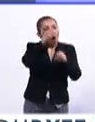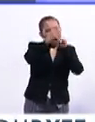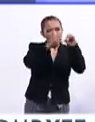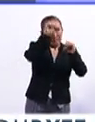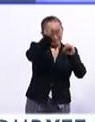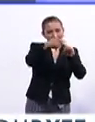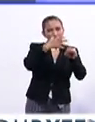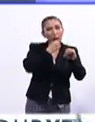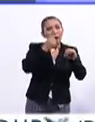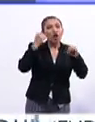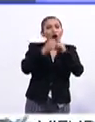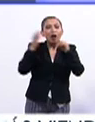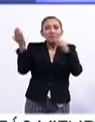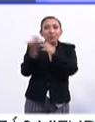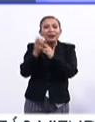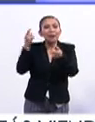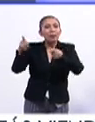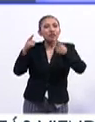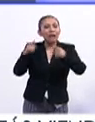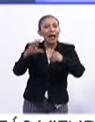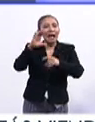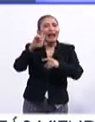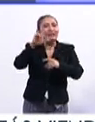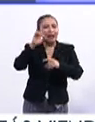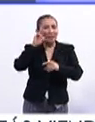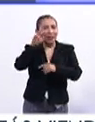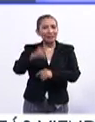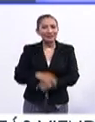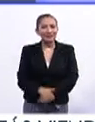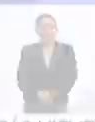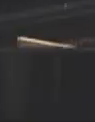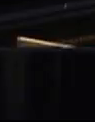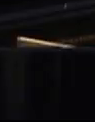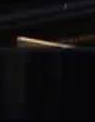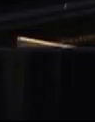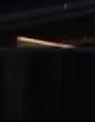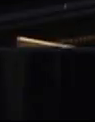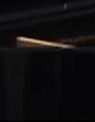obras de la exposición con una selección musical de piezas clásicas de usted